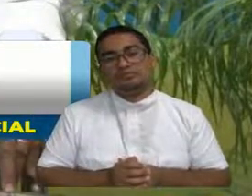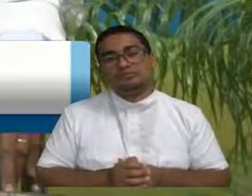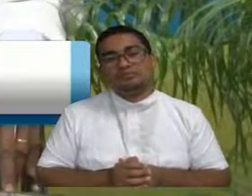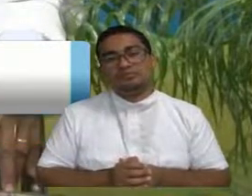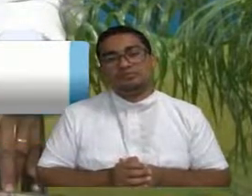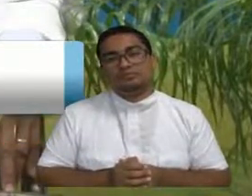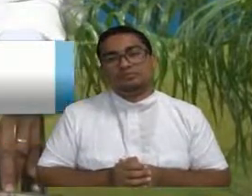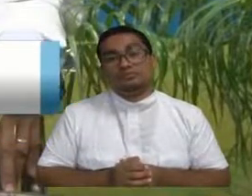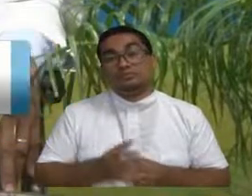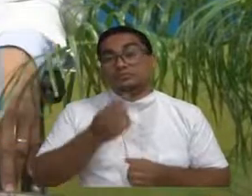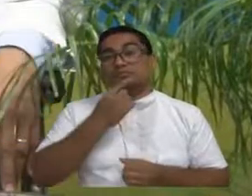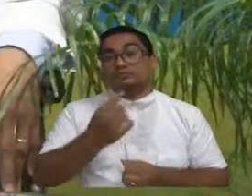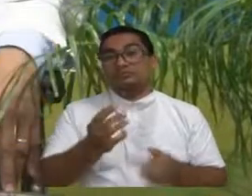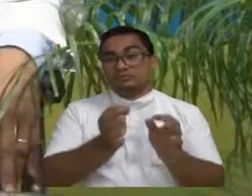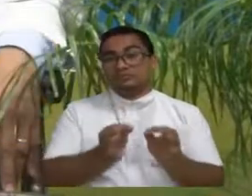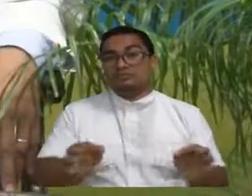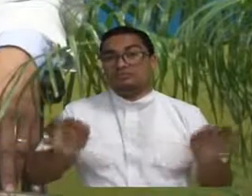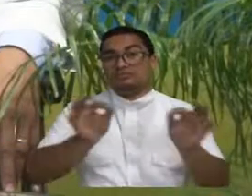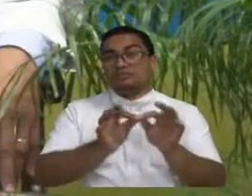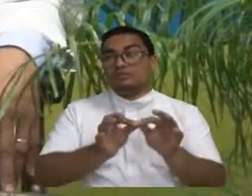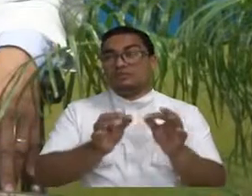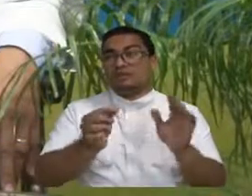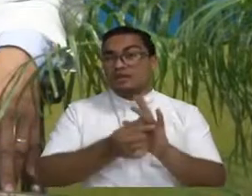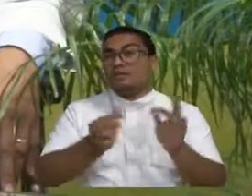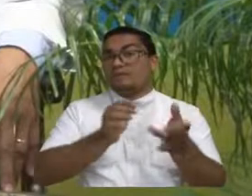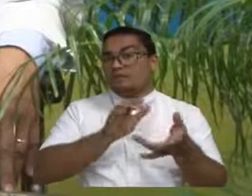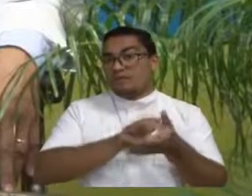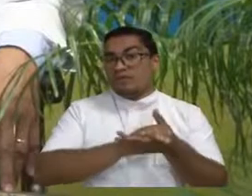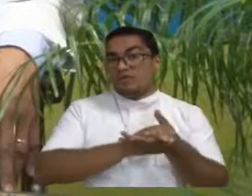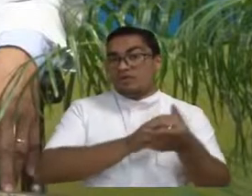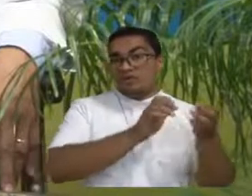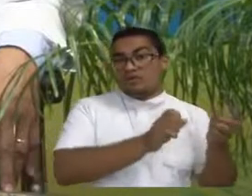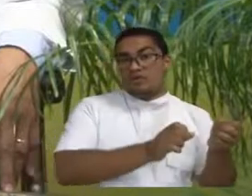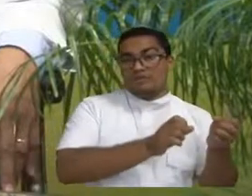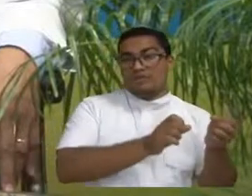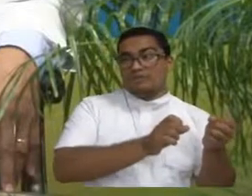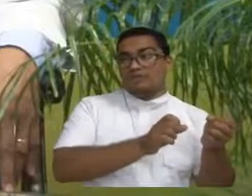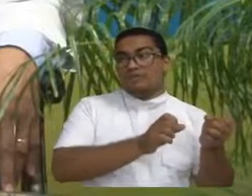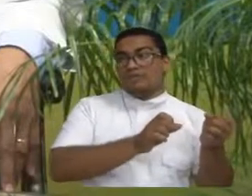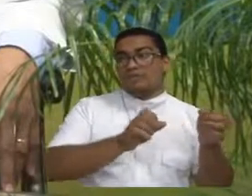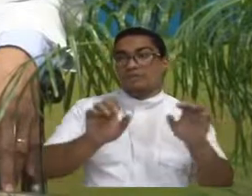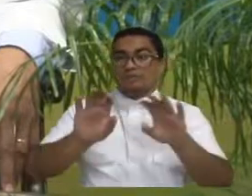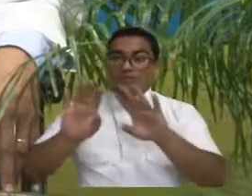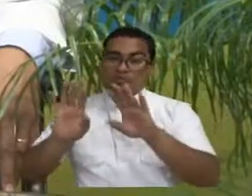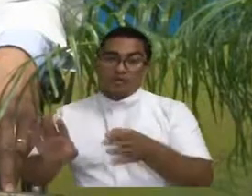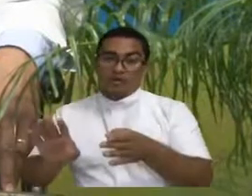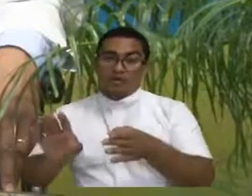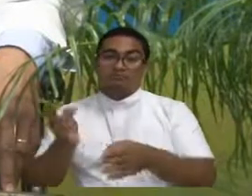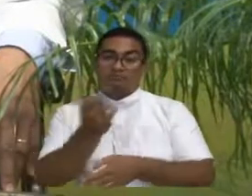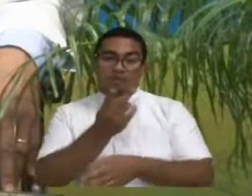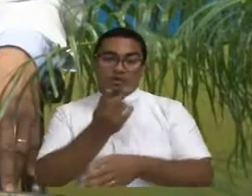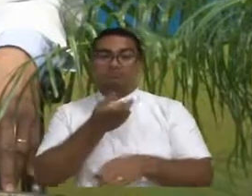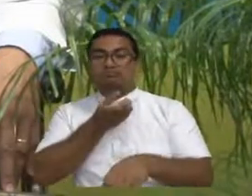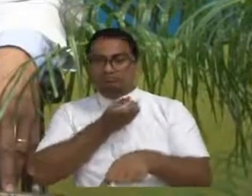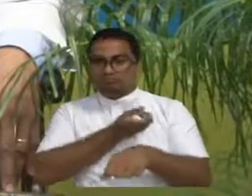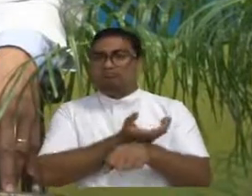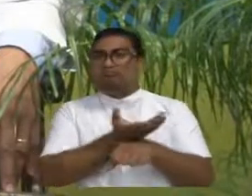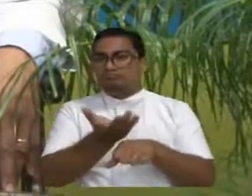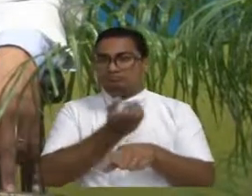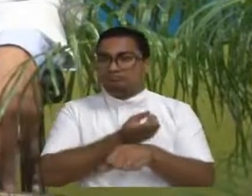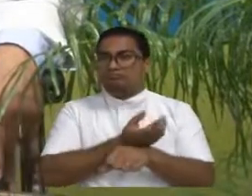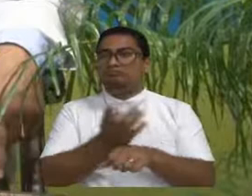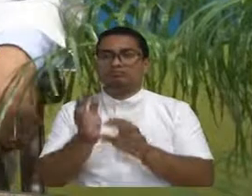la pareja, tiene que recibir, como le decía, consejería y también los familiares que están